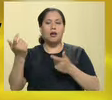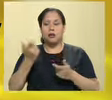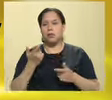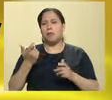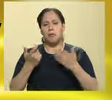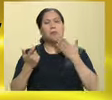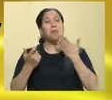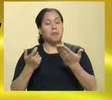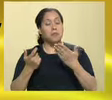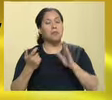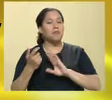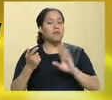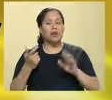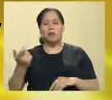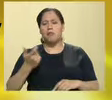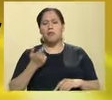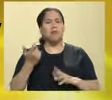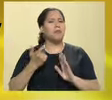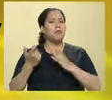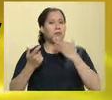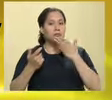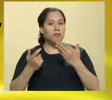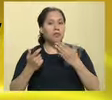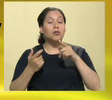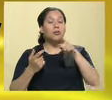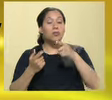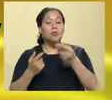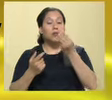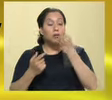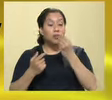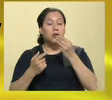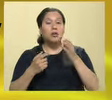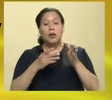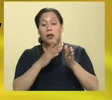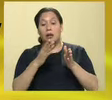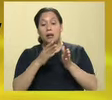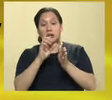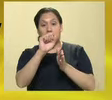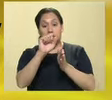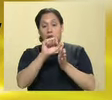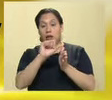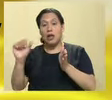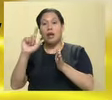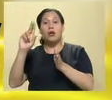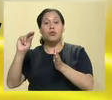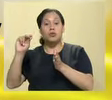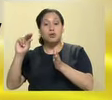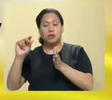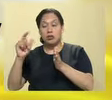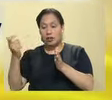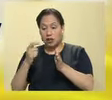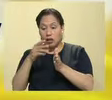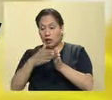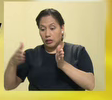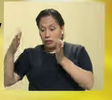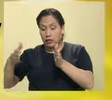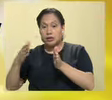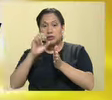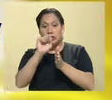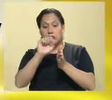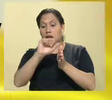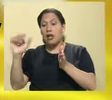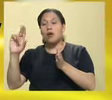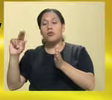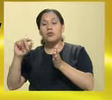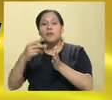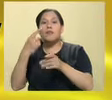perfecto. Uh-huh. Y se van a cortar tus ingresos. ¿Con qué te vas a sostener 20 años más, pero en la peor etapa de tu vida con las